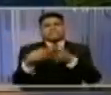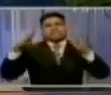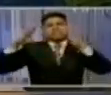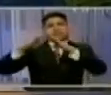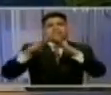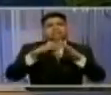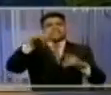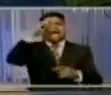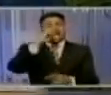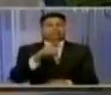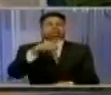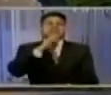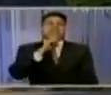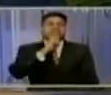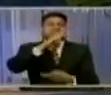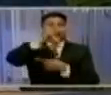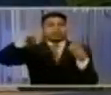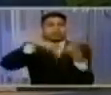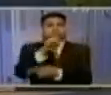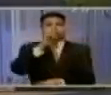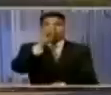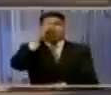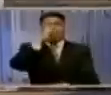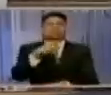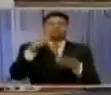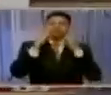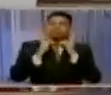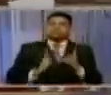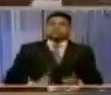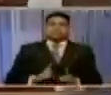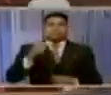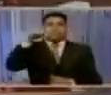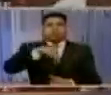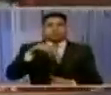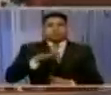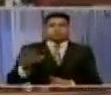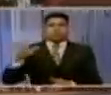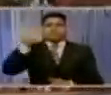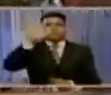revolución 2016, el año decisivo de nuestra patria.